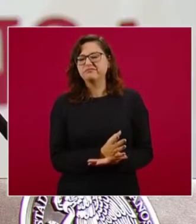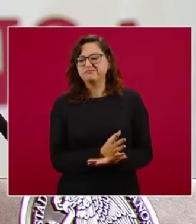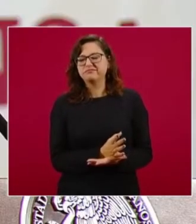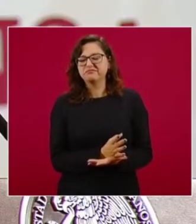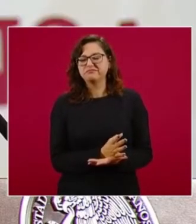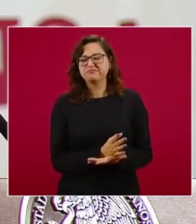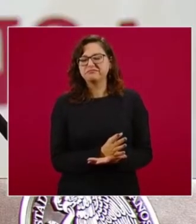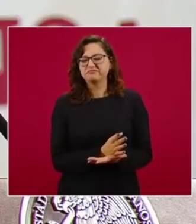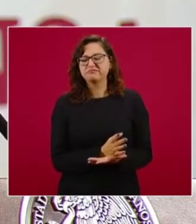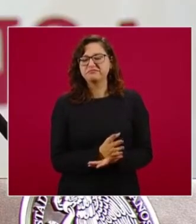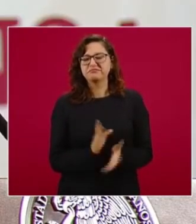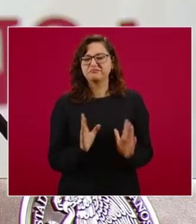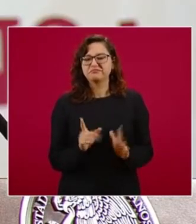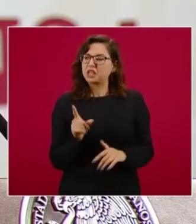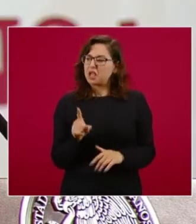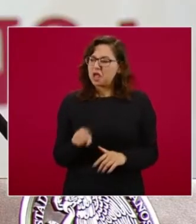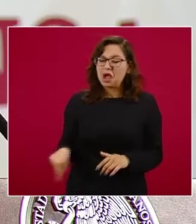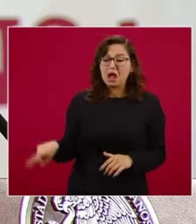está